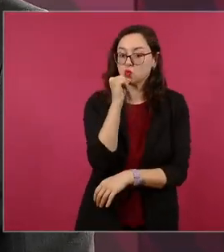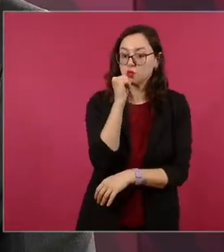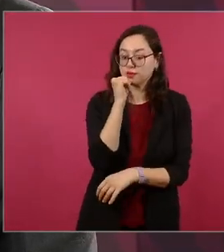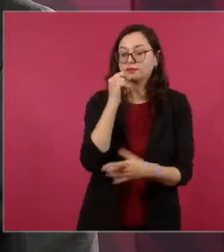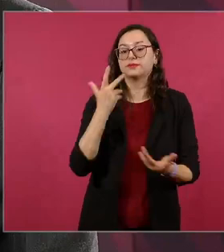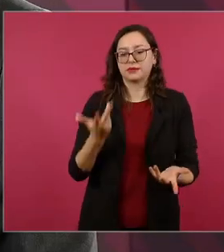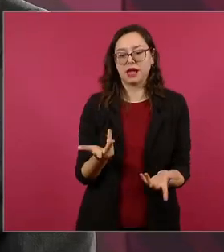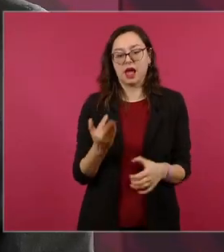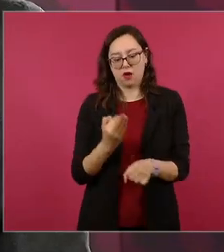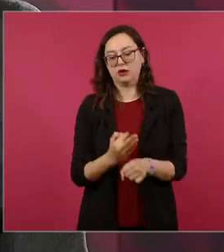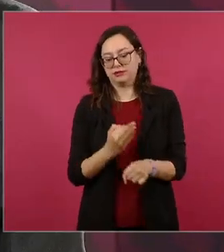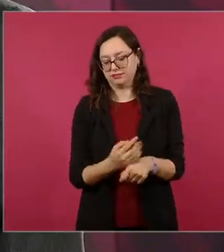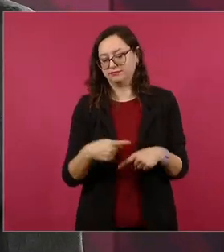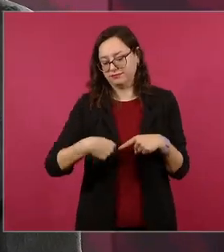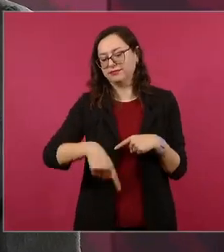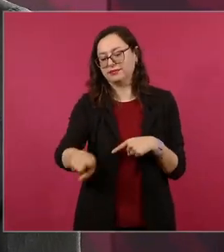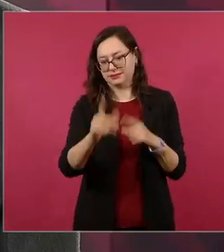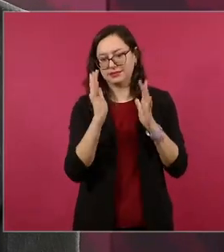seguir hablando con la gente